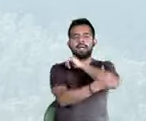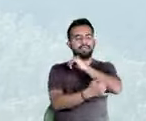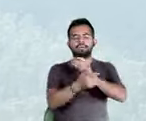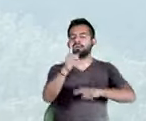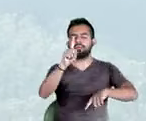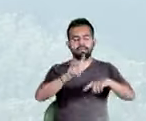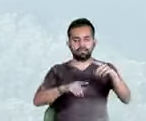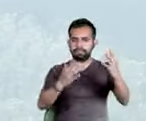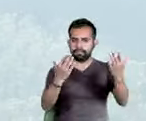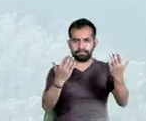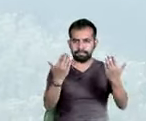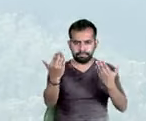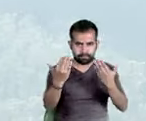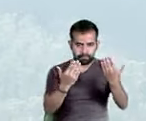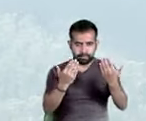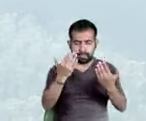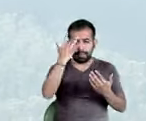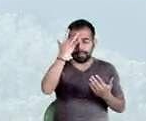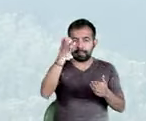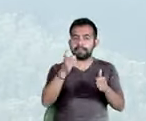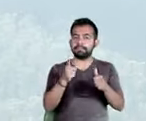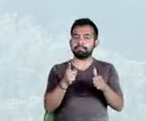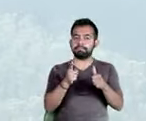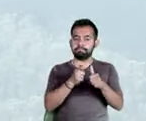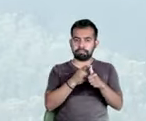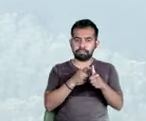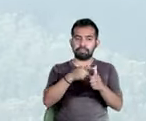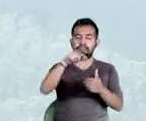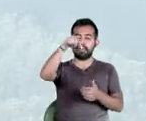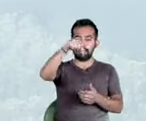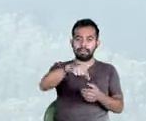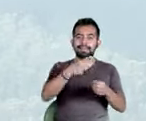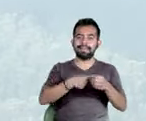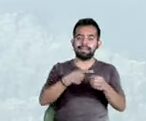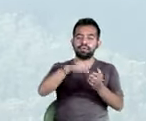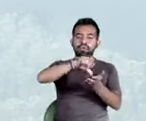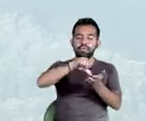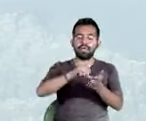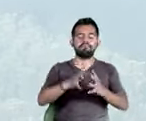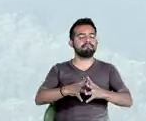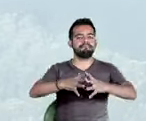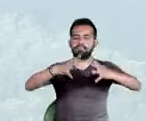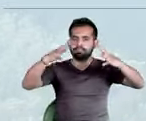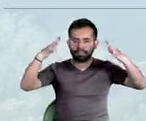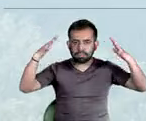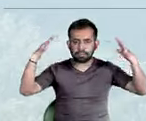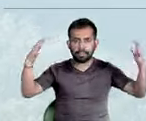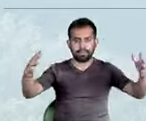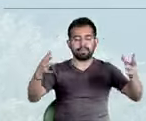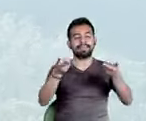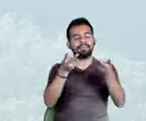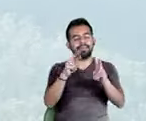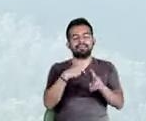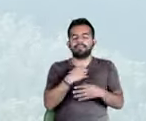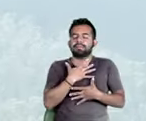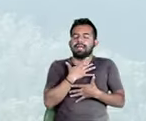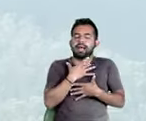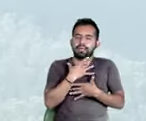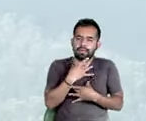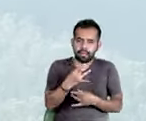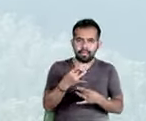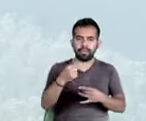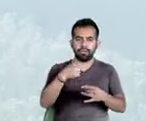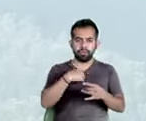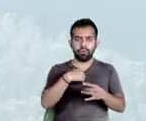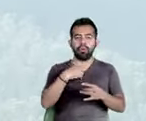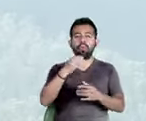hay comparabilidad. Primero, estamos hablando de la ciudad más poblada. Digo esto porque además me encantaría darles ya a conocer los datos